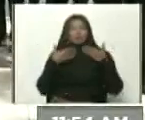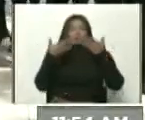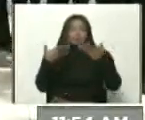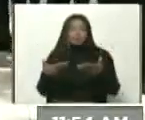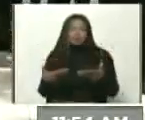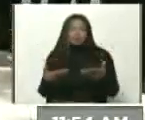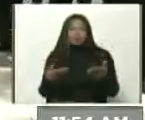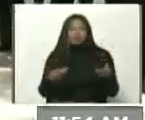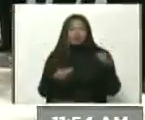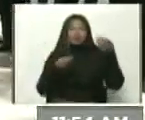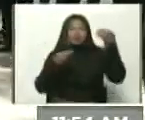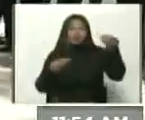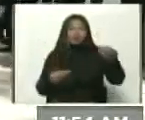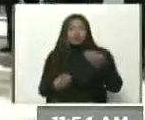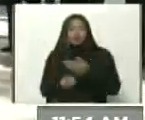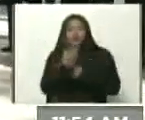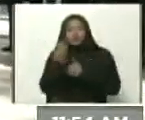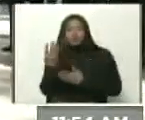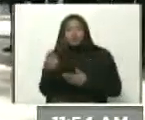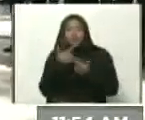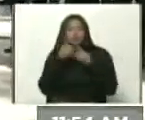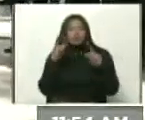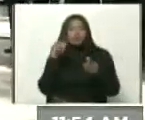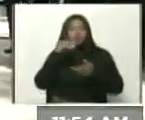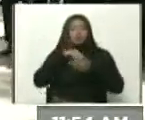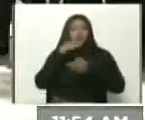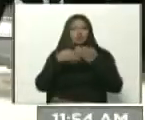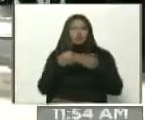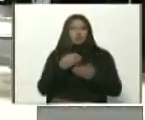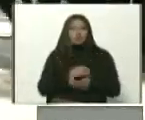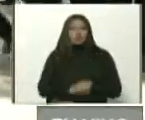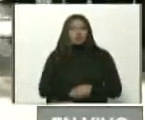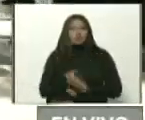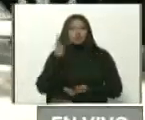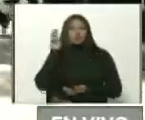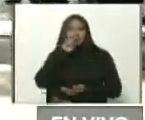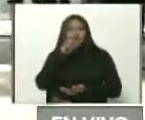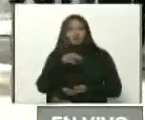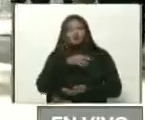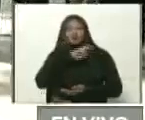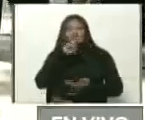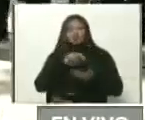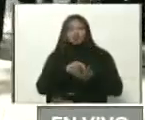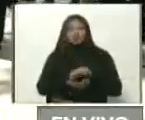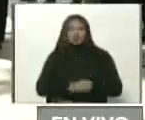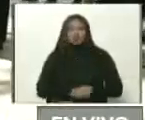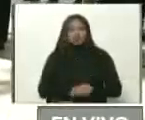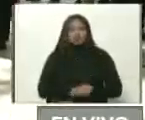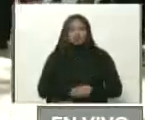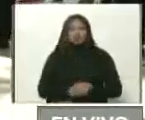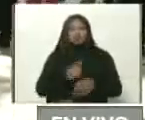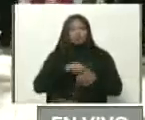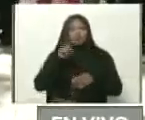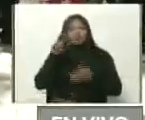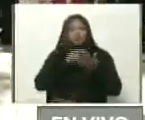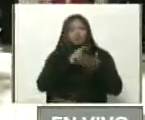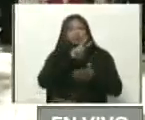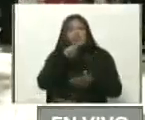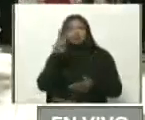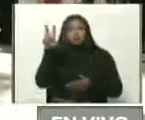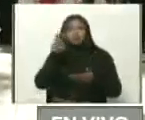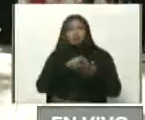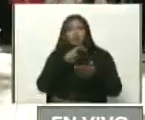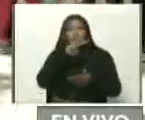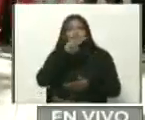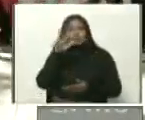al libertador Simón Bolívar con motivo de la instalación de la Asamblea Nacional para el periodo 2022-2023. Como pueden apreciar a